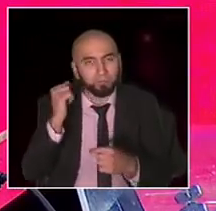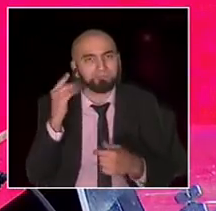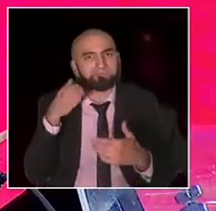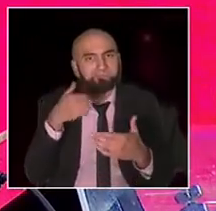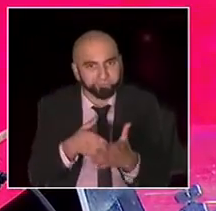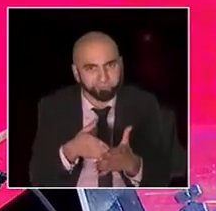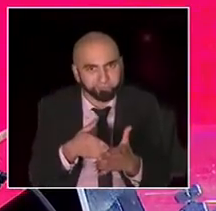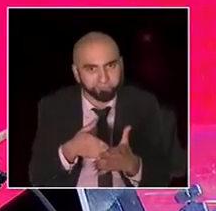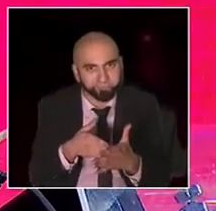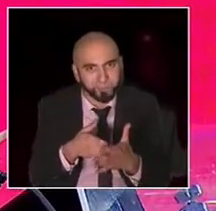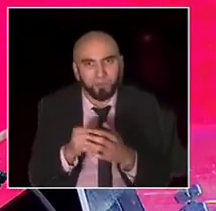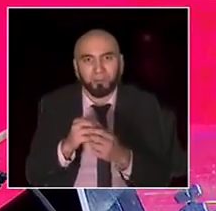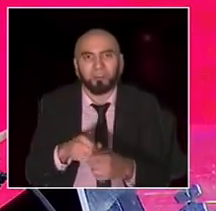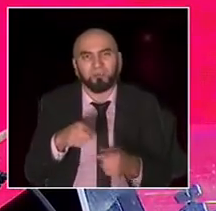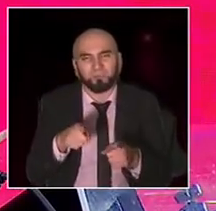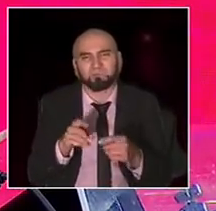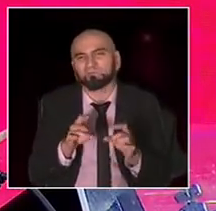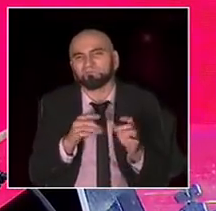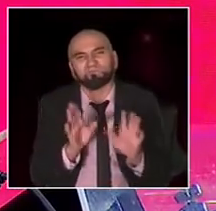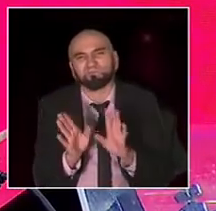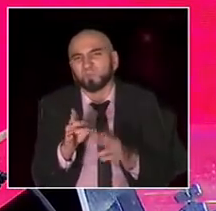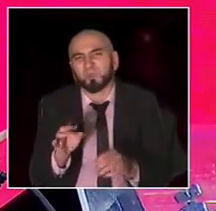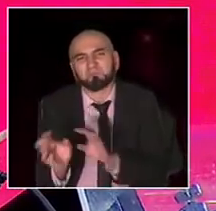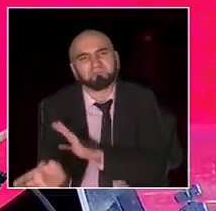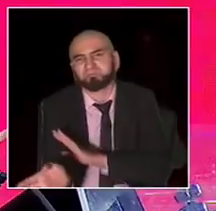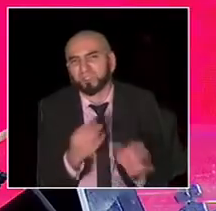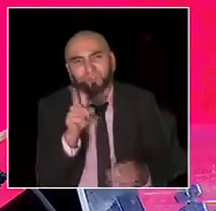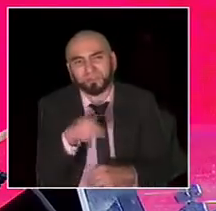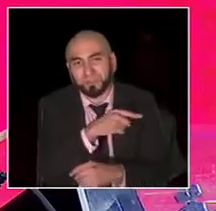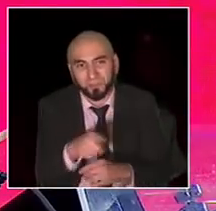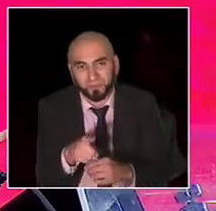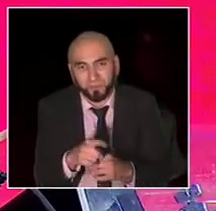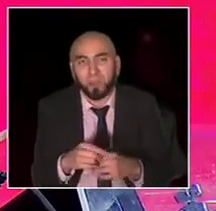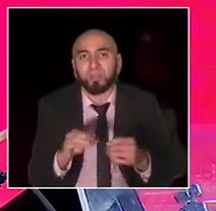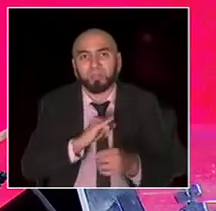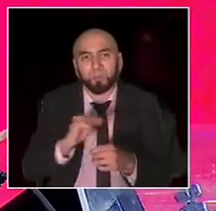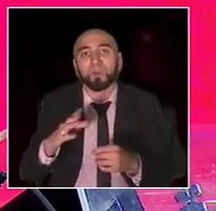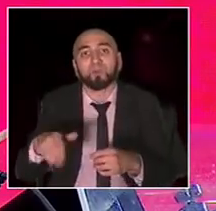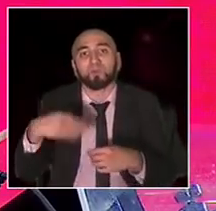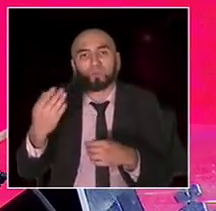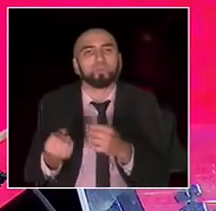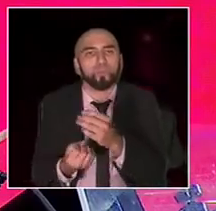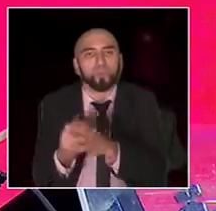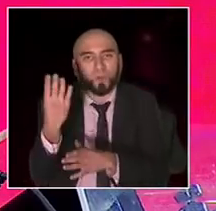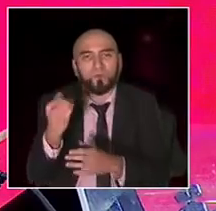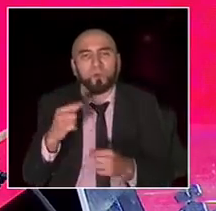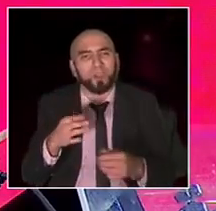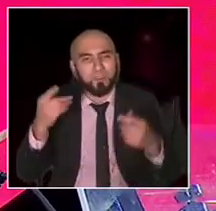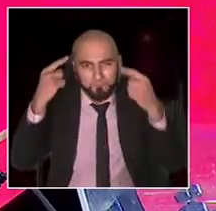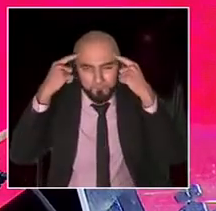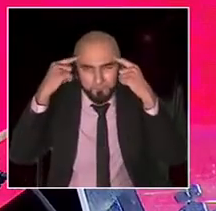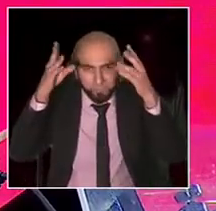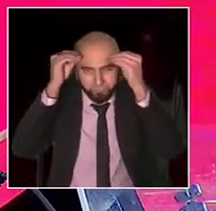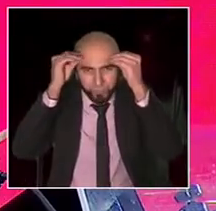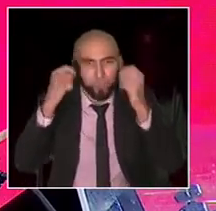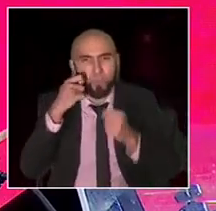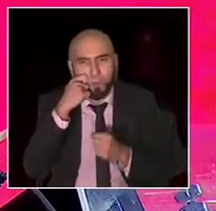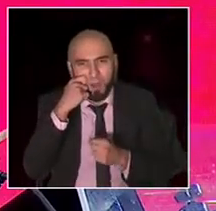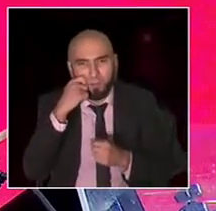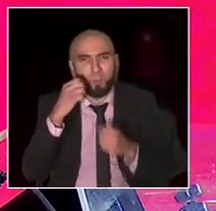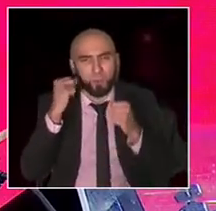porque van a haber nuevos algoritmos que van a tomar mejores decisiones que la mente humana es capaz de tomar en forma mucho más rápida y enfrentando mucho